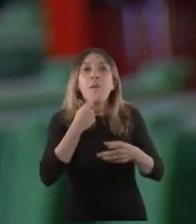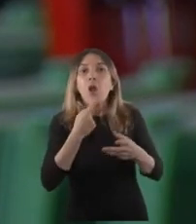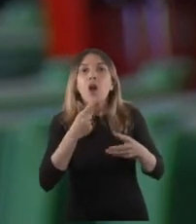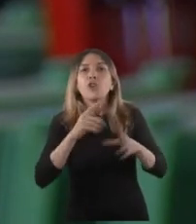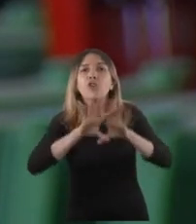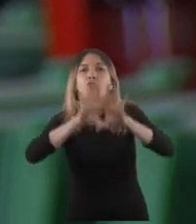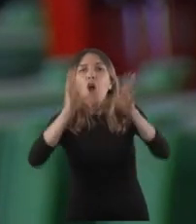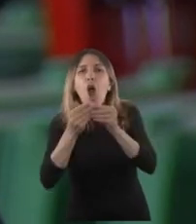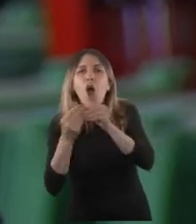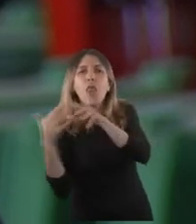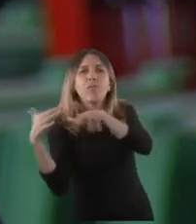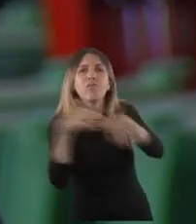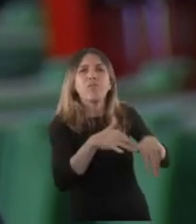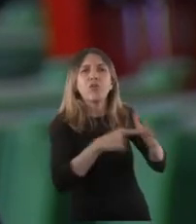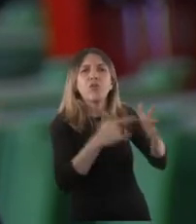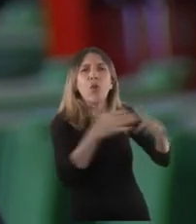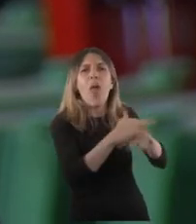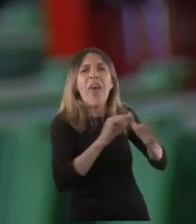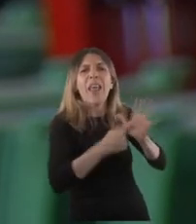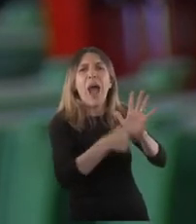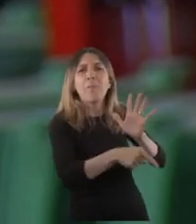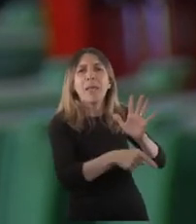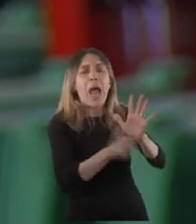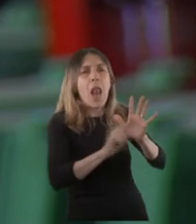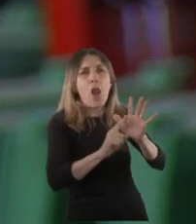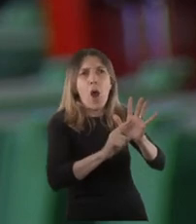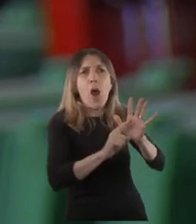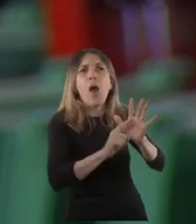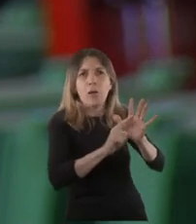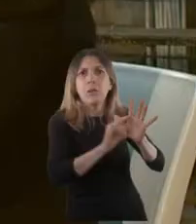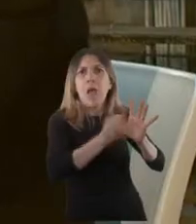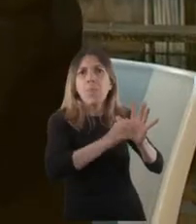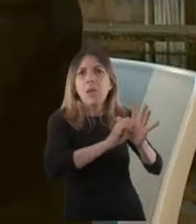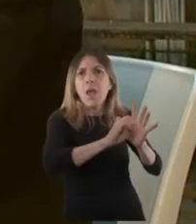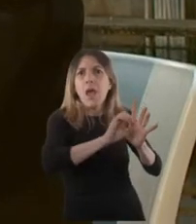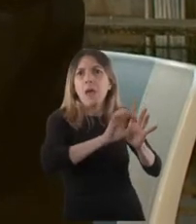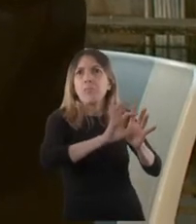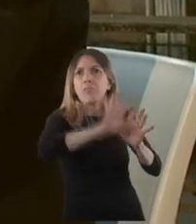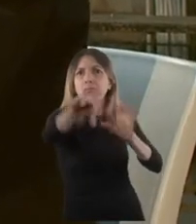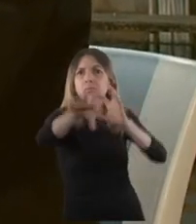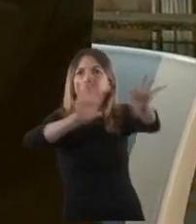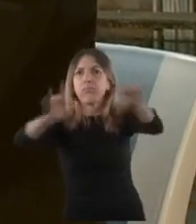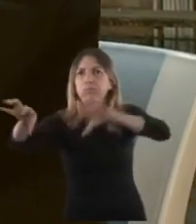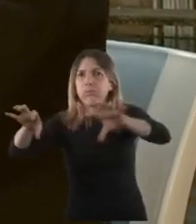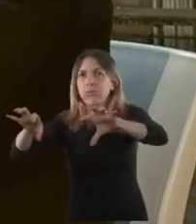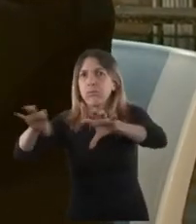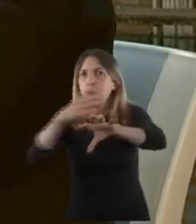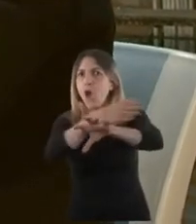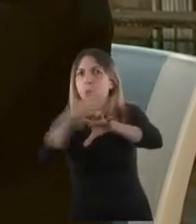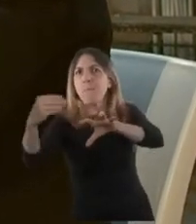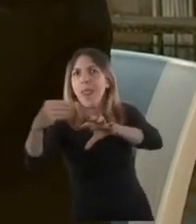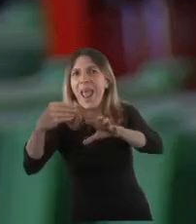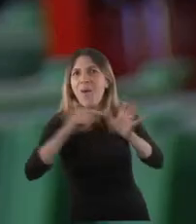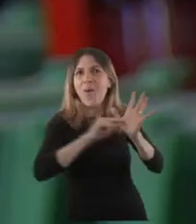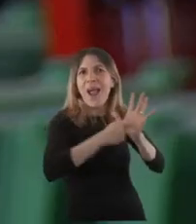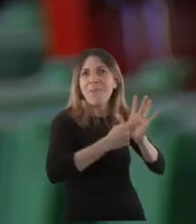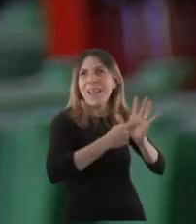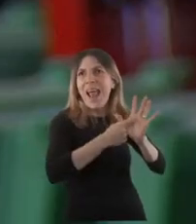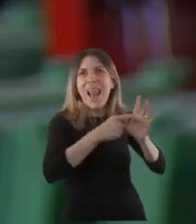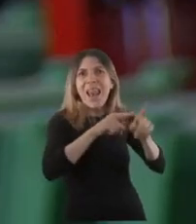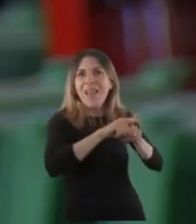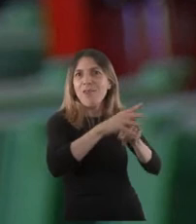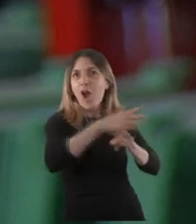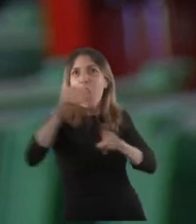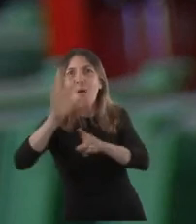poco todo lo que está en la capital, en Buenos Aires. Yo creo que debemos seguir ese camino y, lógicamente, tener